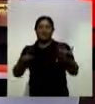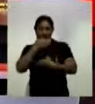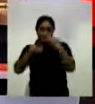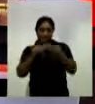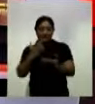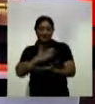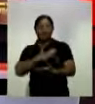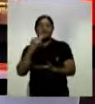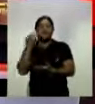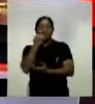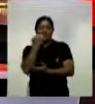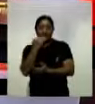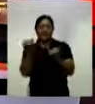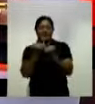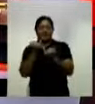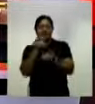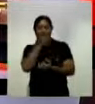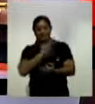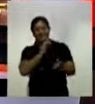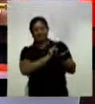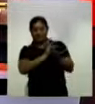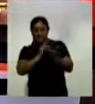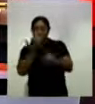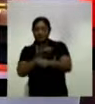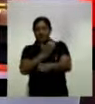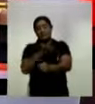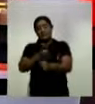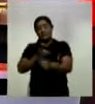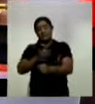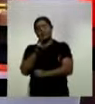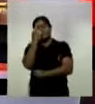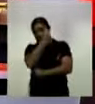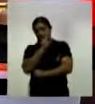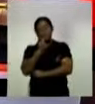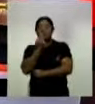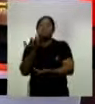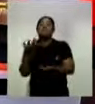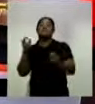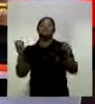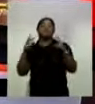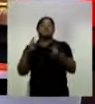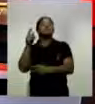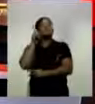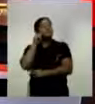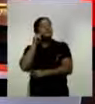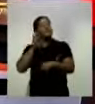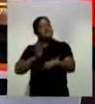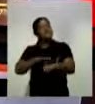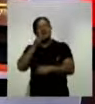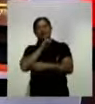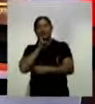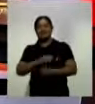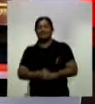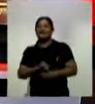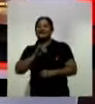Miroslava Amador, quien por cierto también le agradecemos habernos acompañado esos 30 minutos. Y mi querida Sue, pues mañana estaremos con más noticias. Efectivamente, Pepe, que